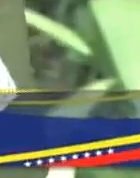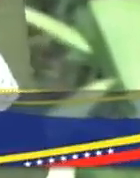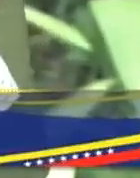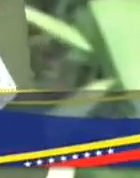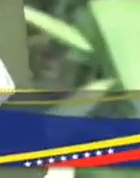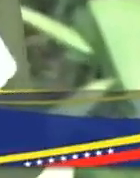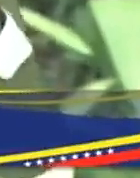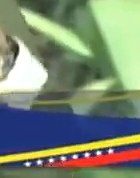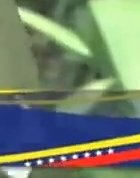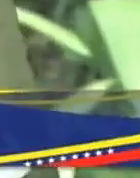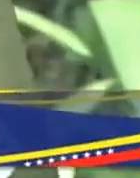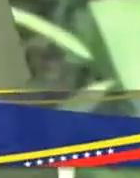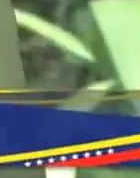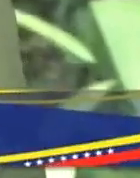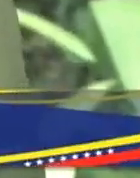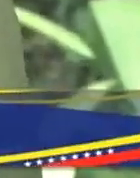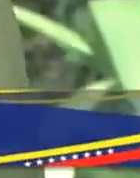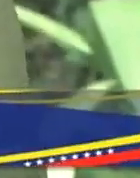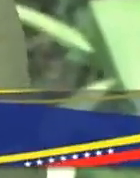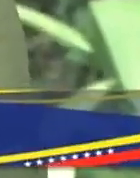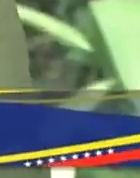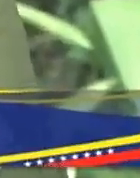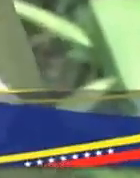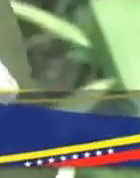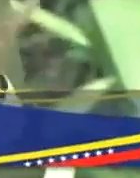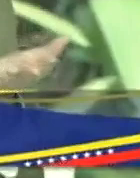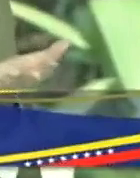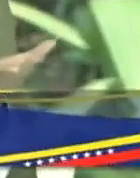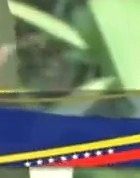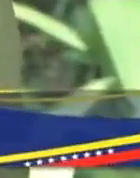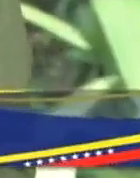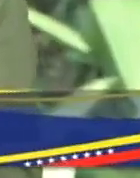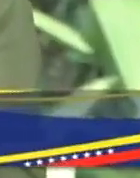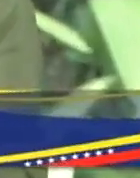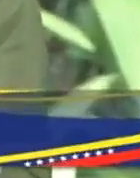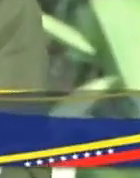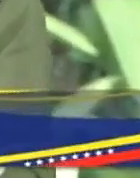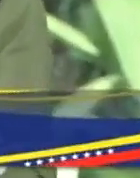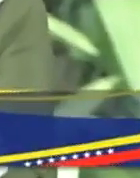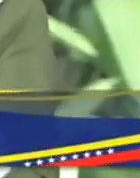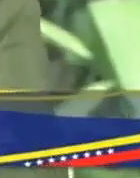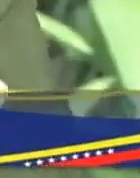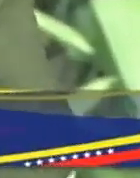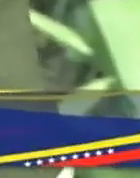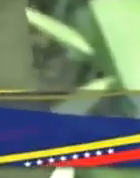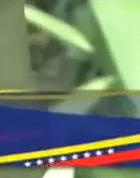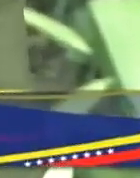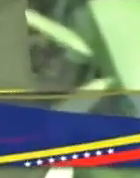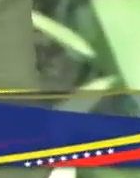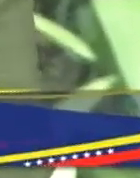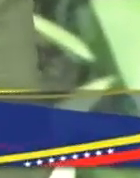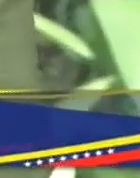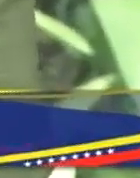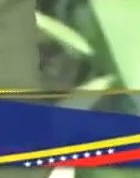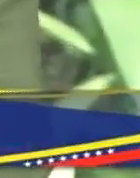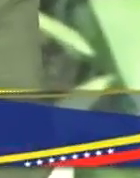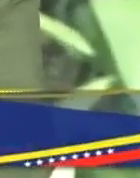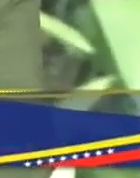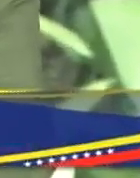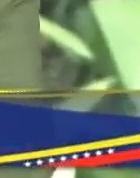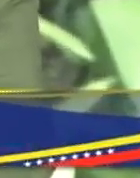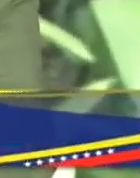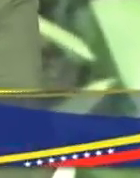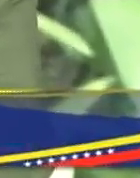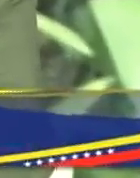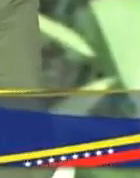de este recinto que es patrimonio nuestro de Venezuela y patrimonio de la humanidad. Está reconocido así, y esta